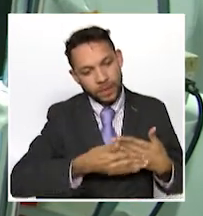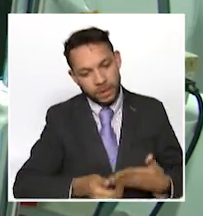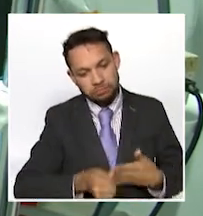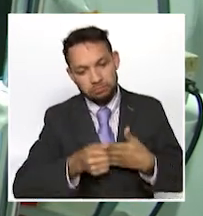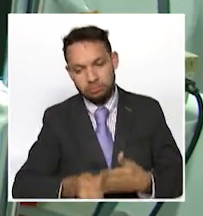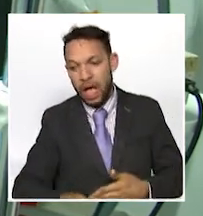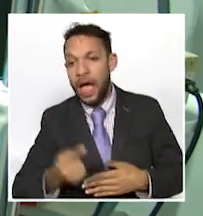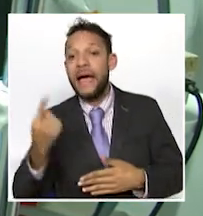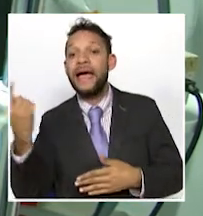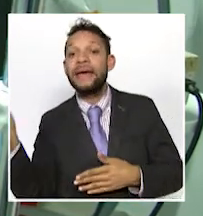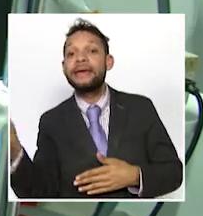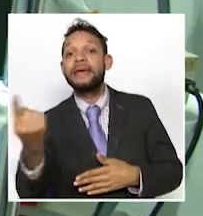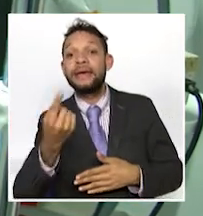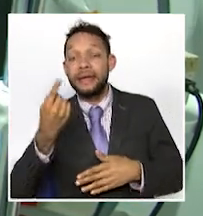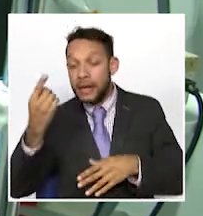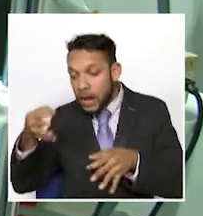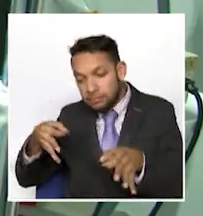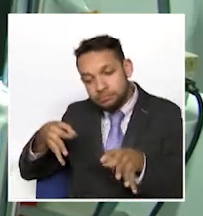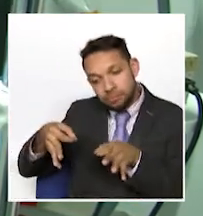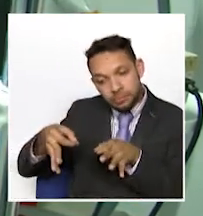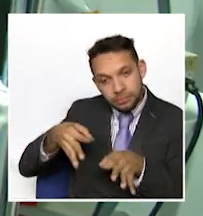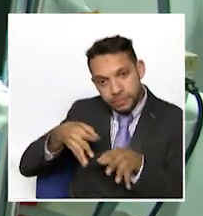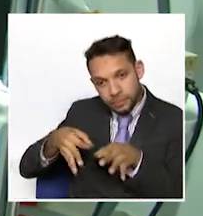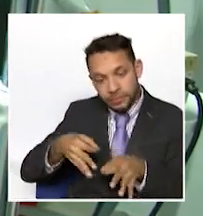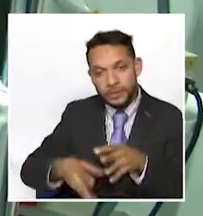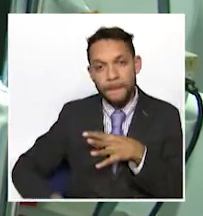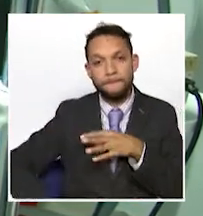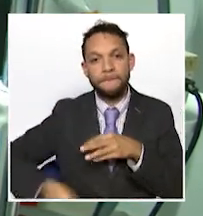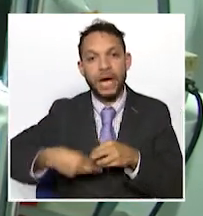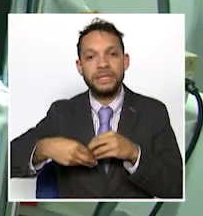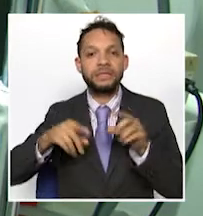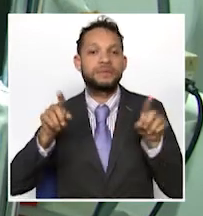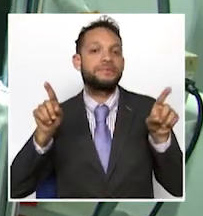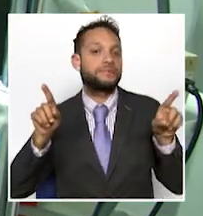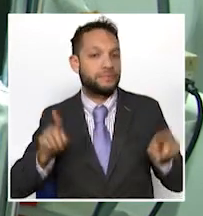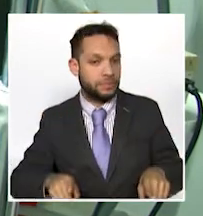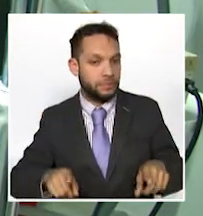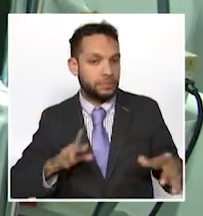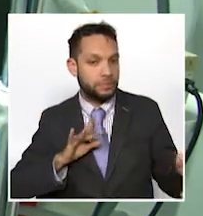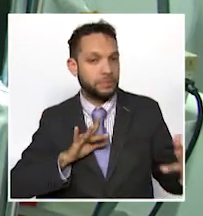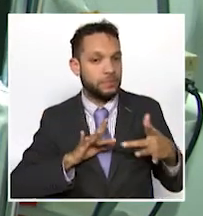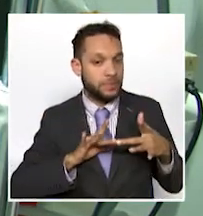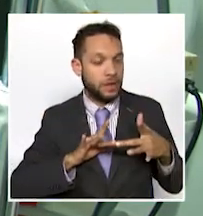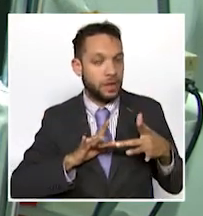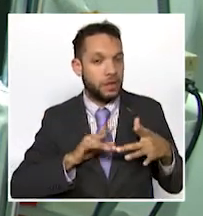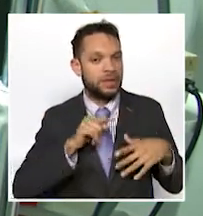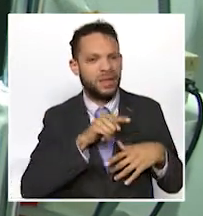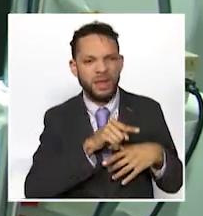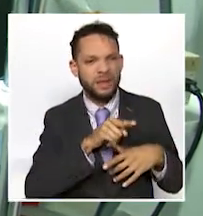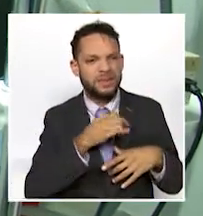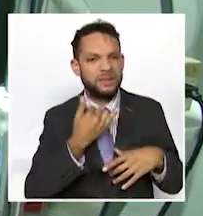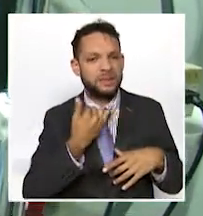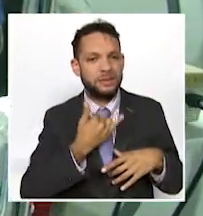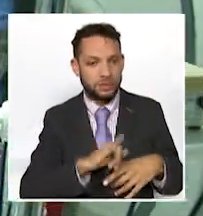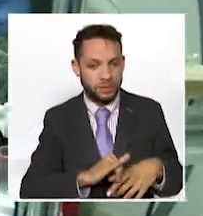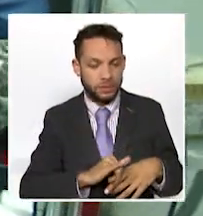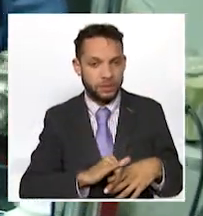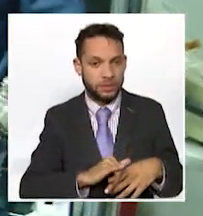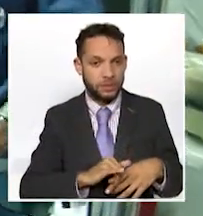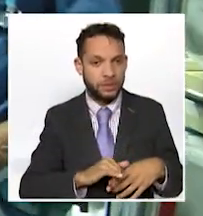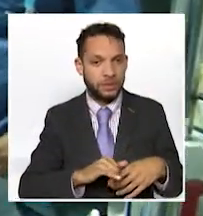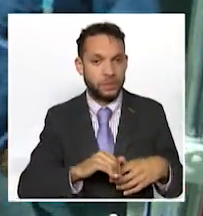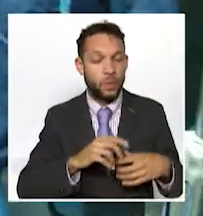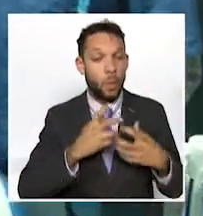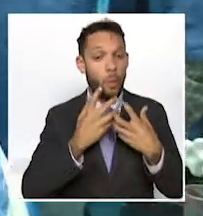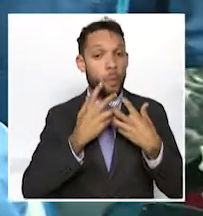general, por eso se llama panorámica, y luego también nos relacionamos con esta parte ya de la relación